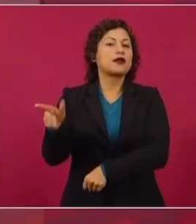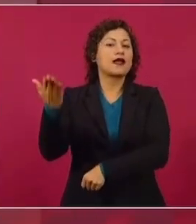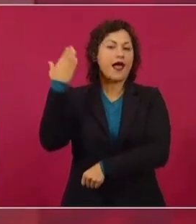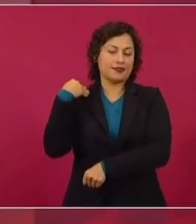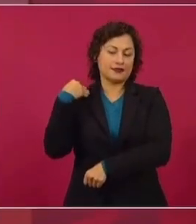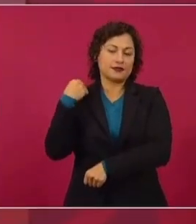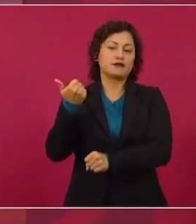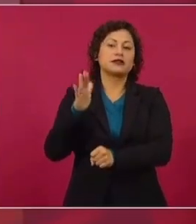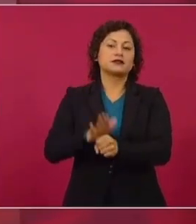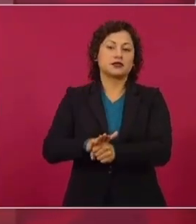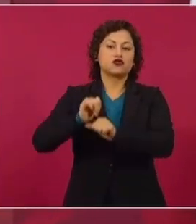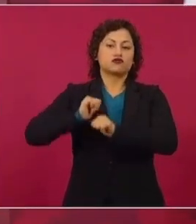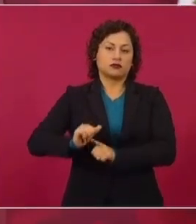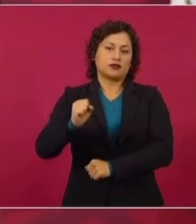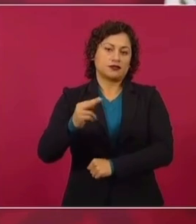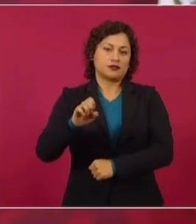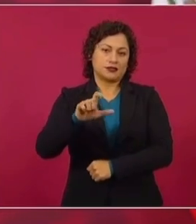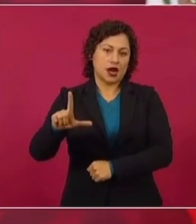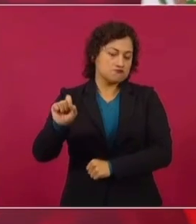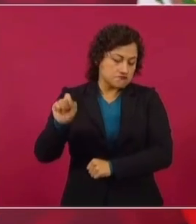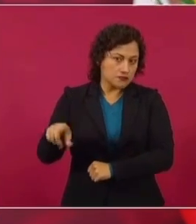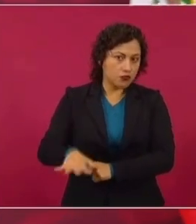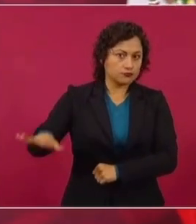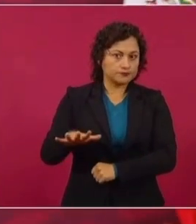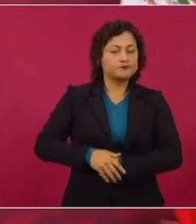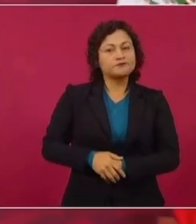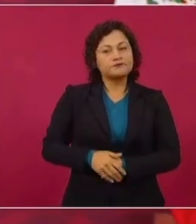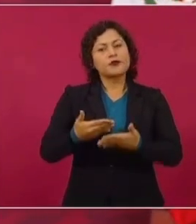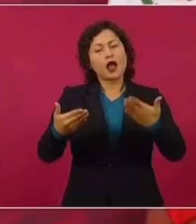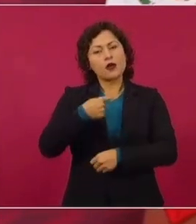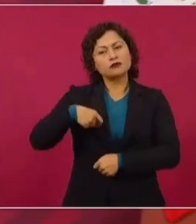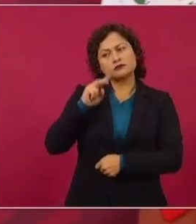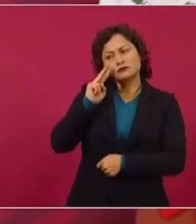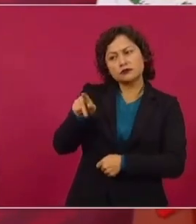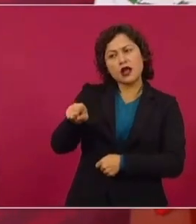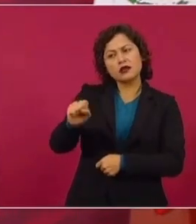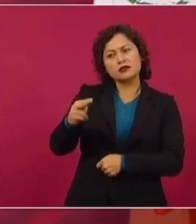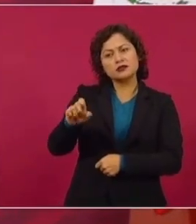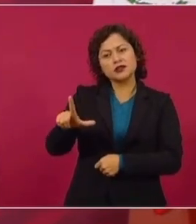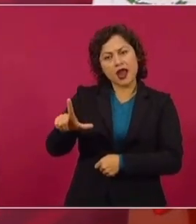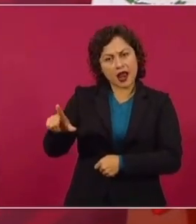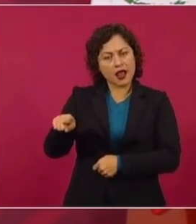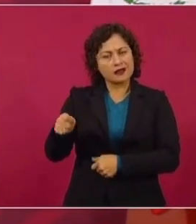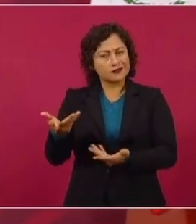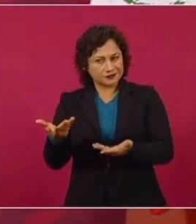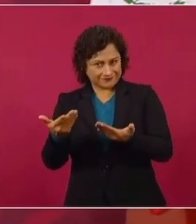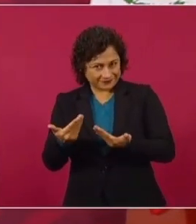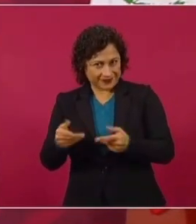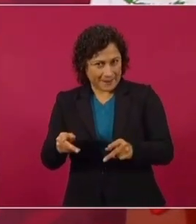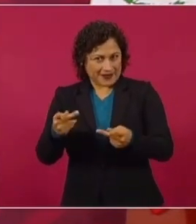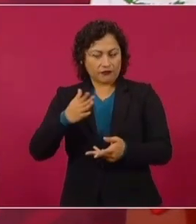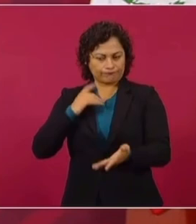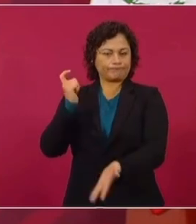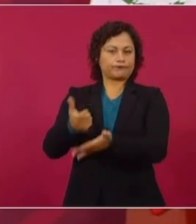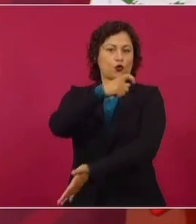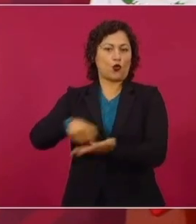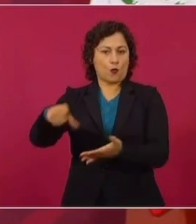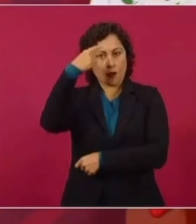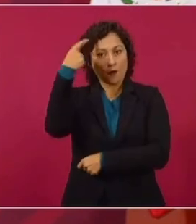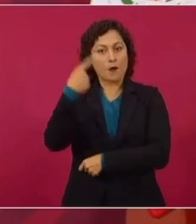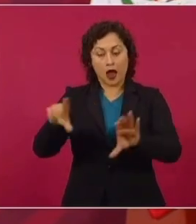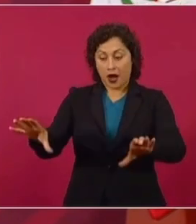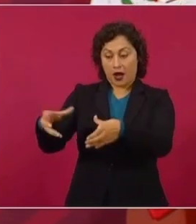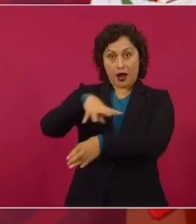decir ahora decidimos adquirir la parte para que el 100% de las acciones sean propiedad